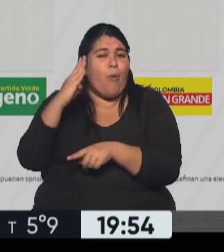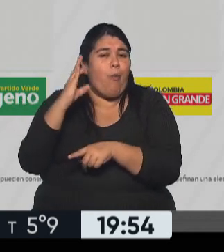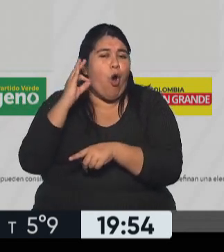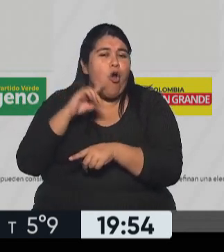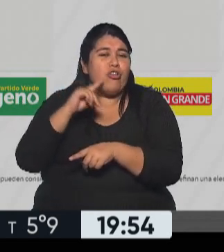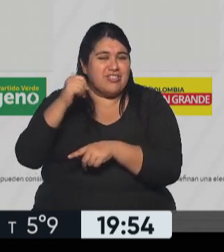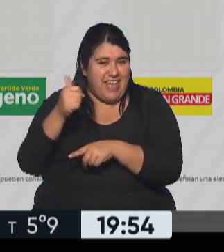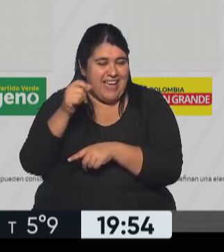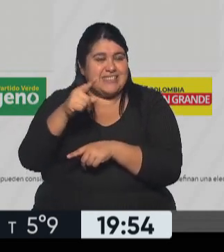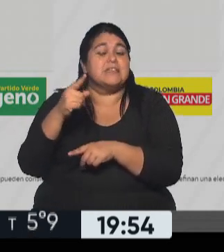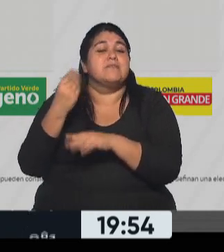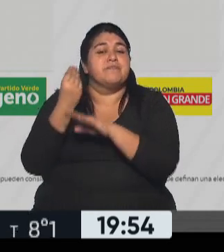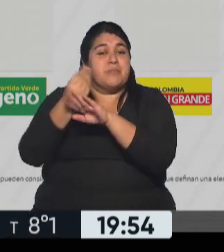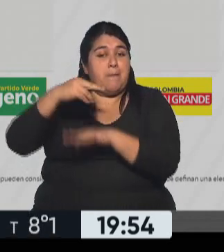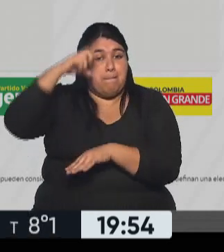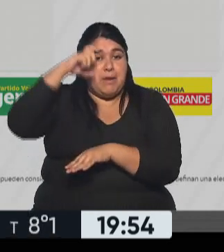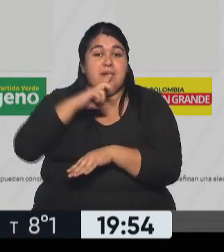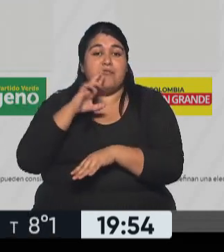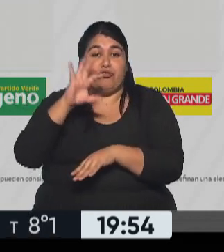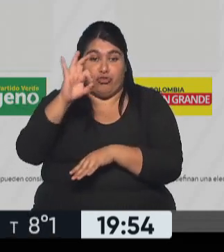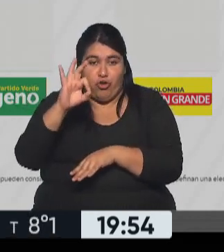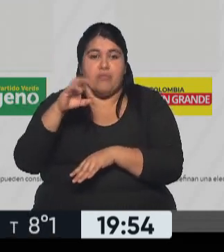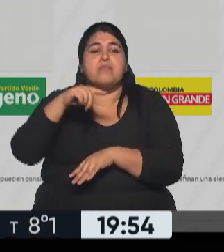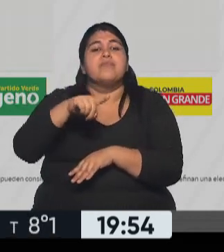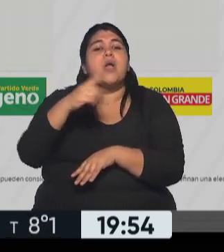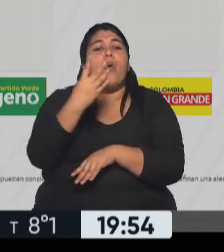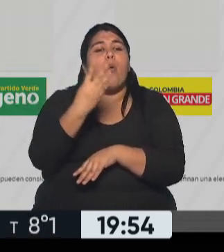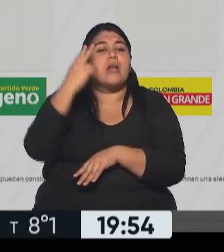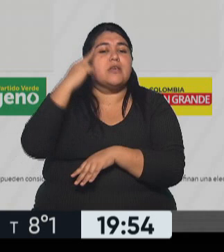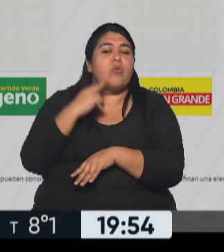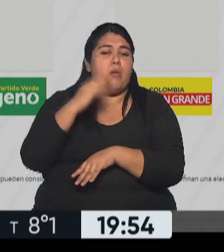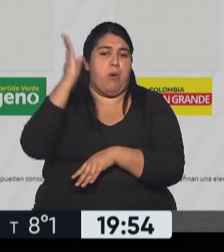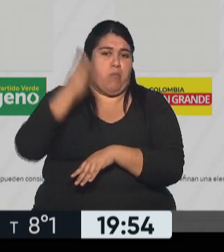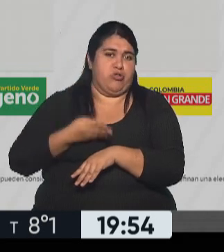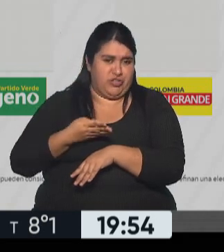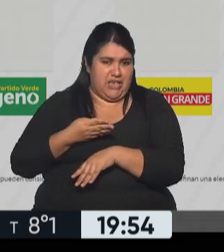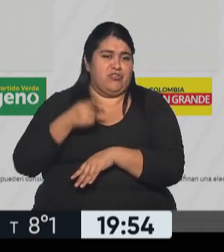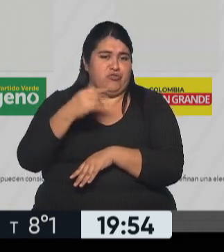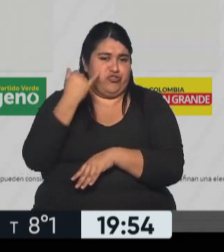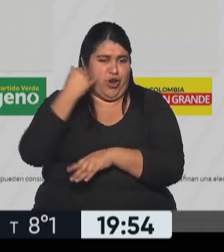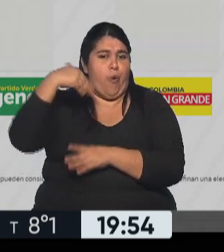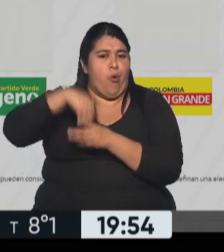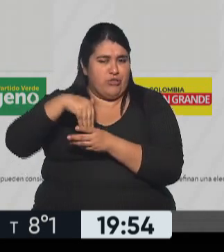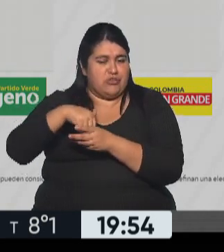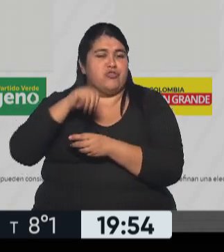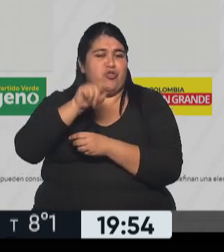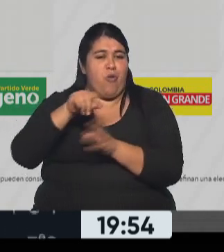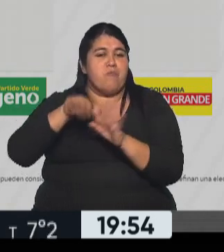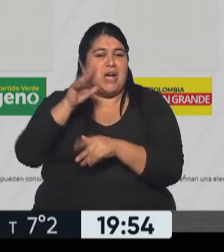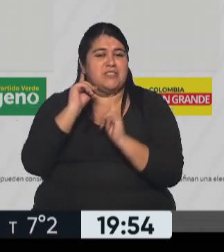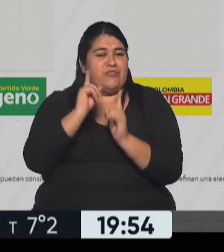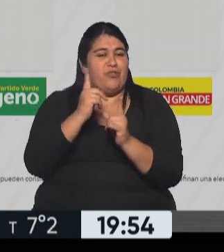de izquierda gustavo petro contra el 99 16 por ciento de las mesas informadas mantiene más del